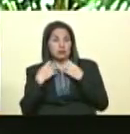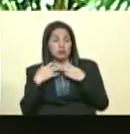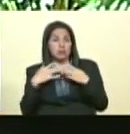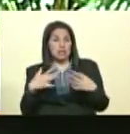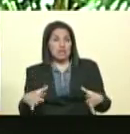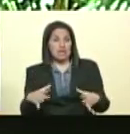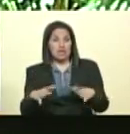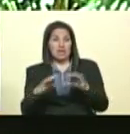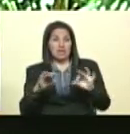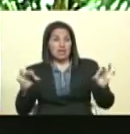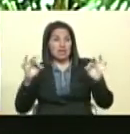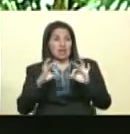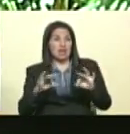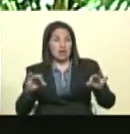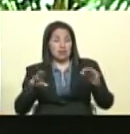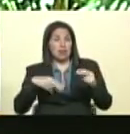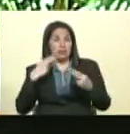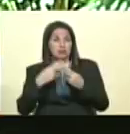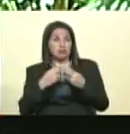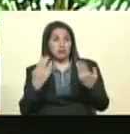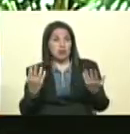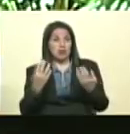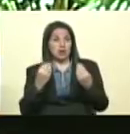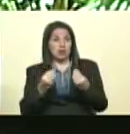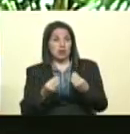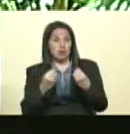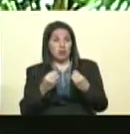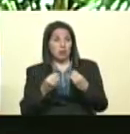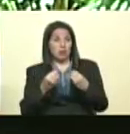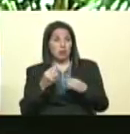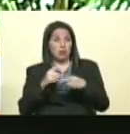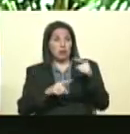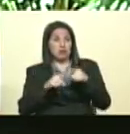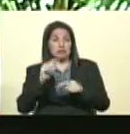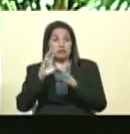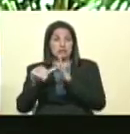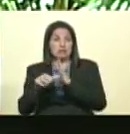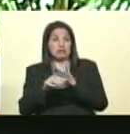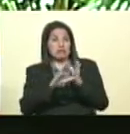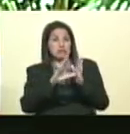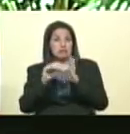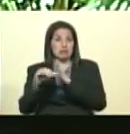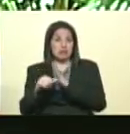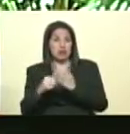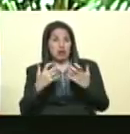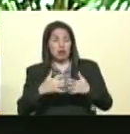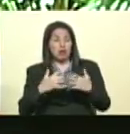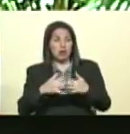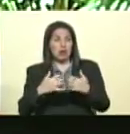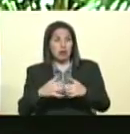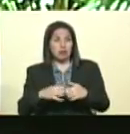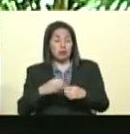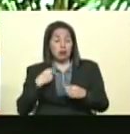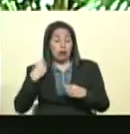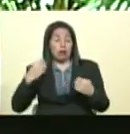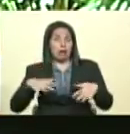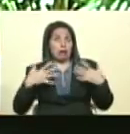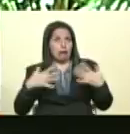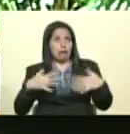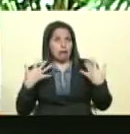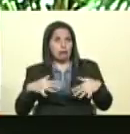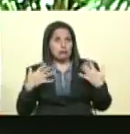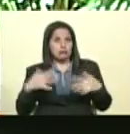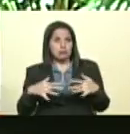una medicina que sea extraída por manos inescrupulosas, que los equipos que cuestan tanto a la